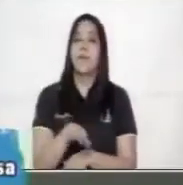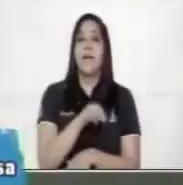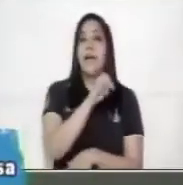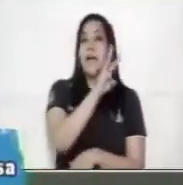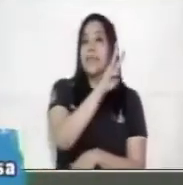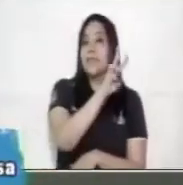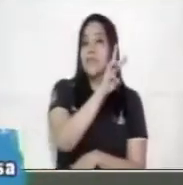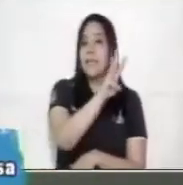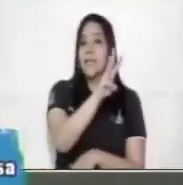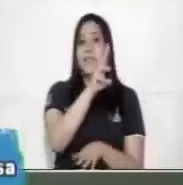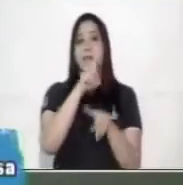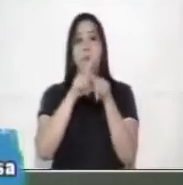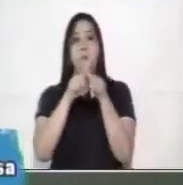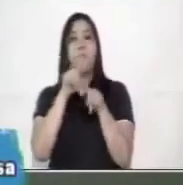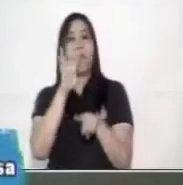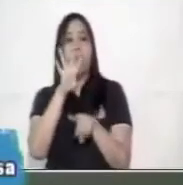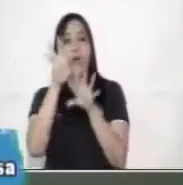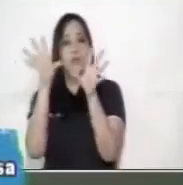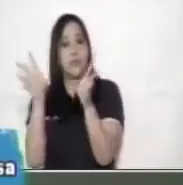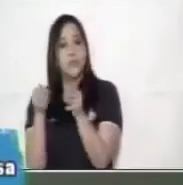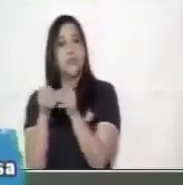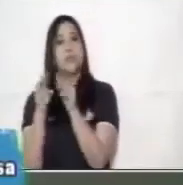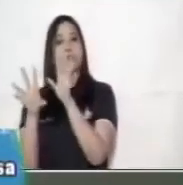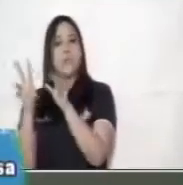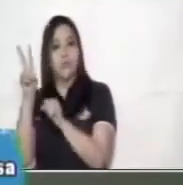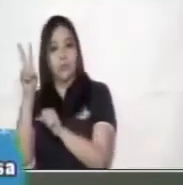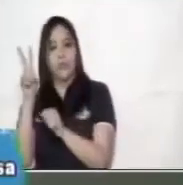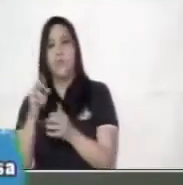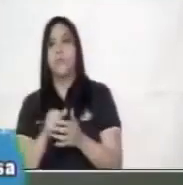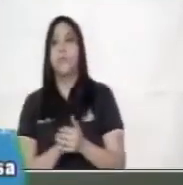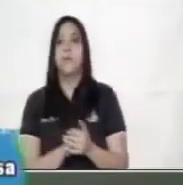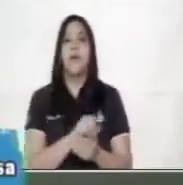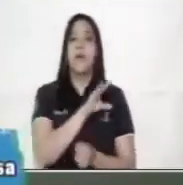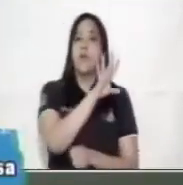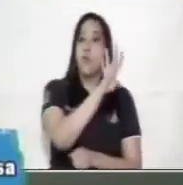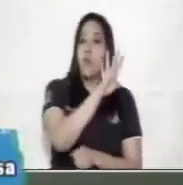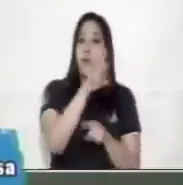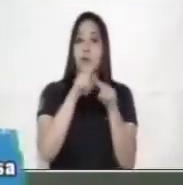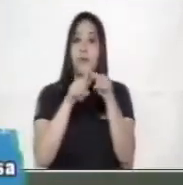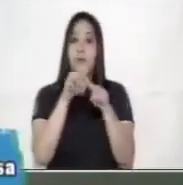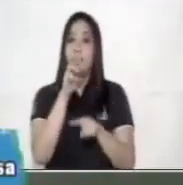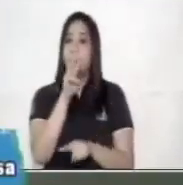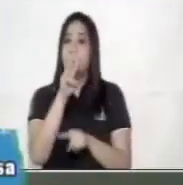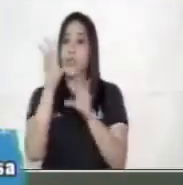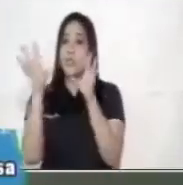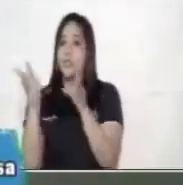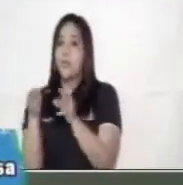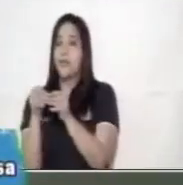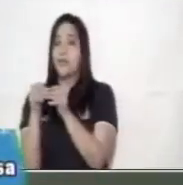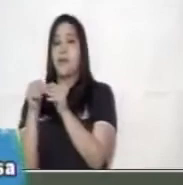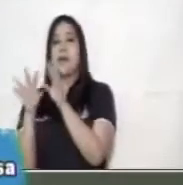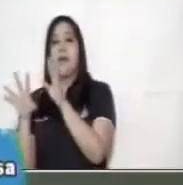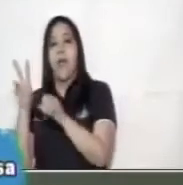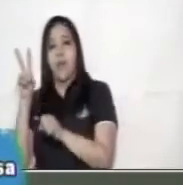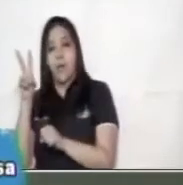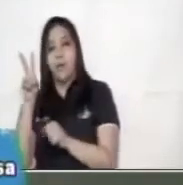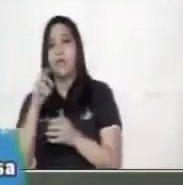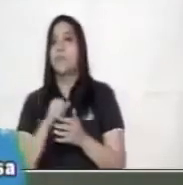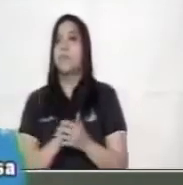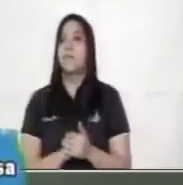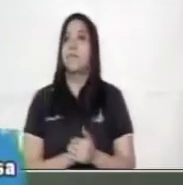por 4 y nos da 12. 4 por 3 nos da